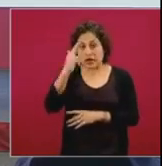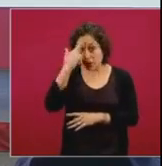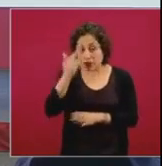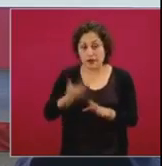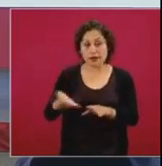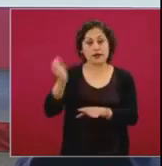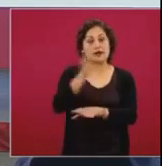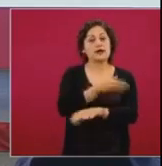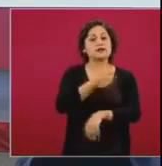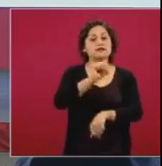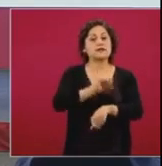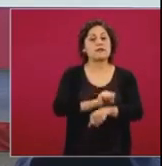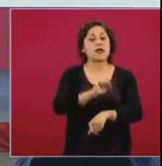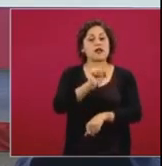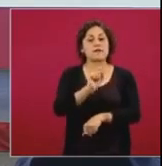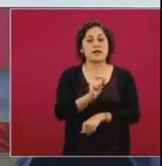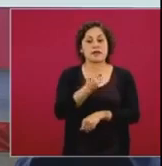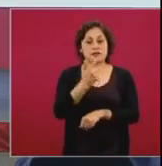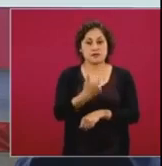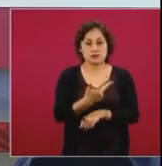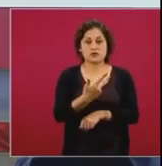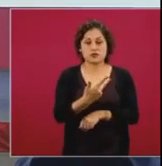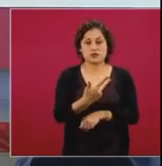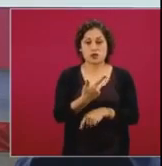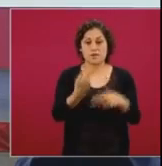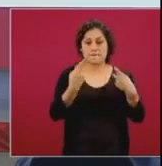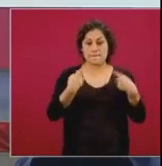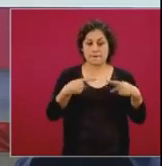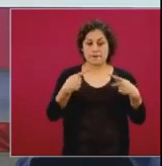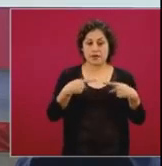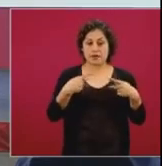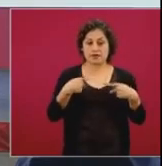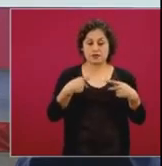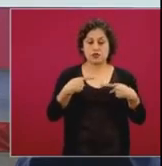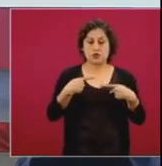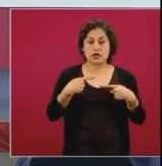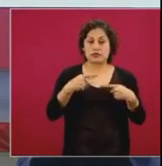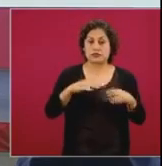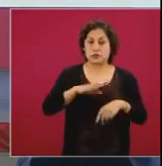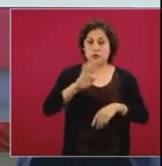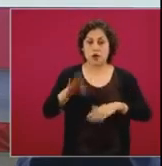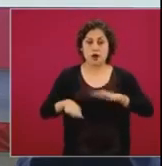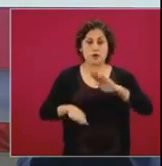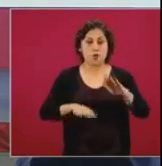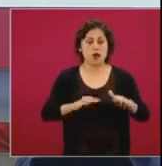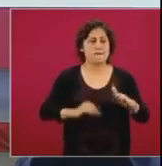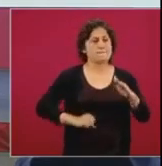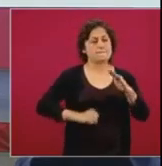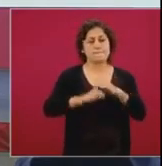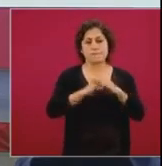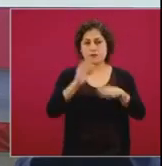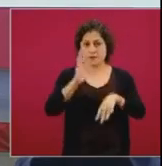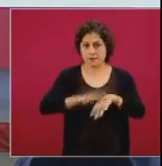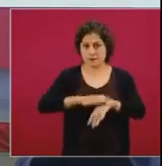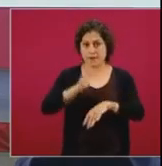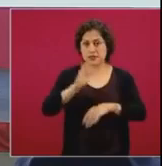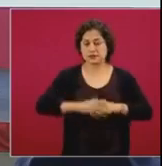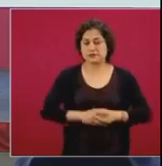28 es la semana en que se presentó un mayor número de defunciones por este